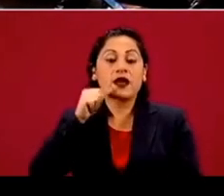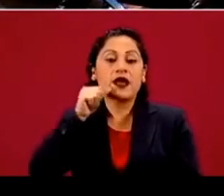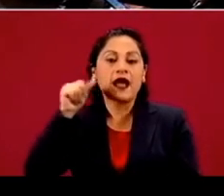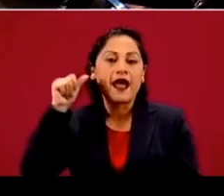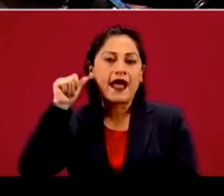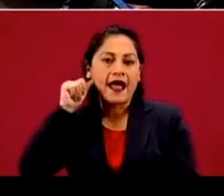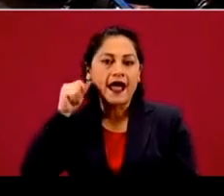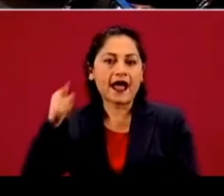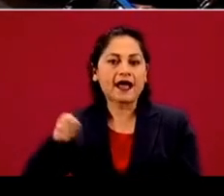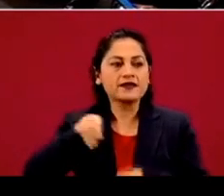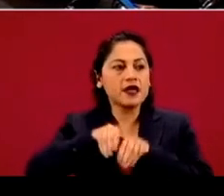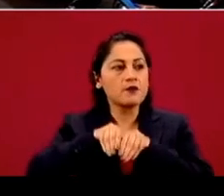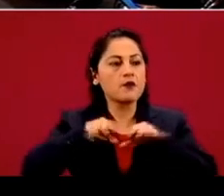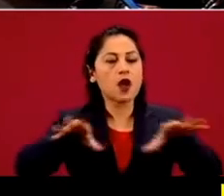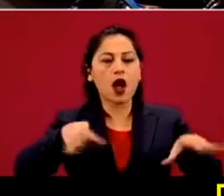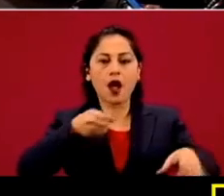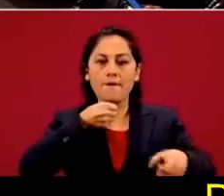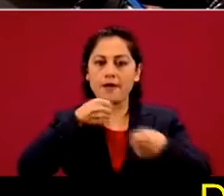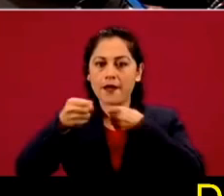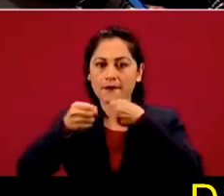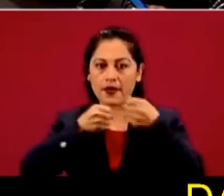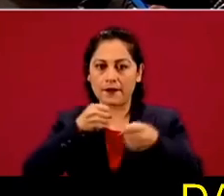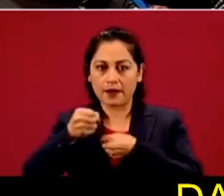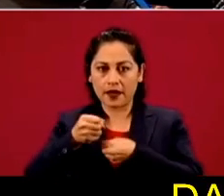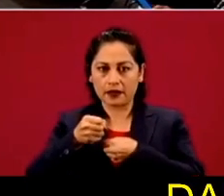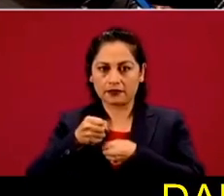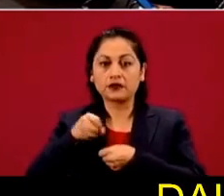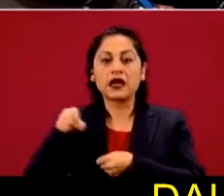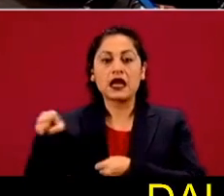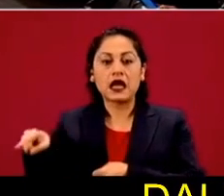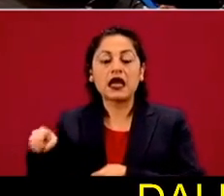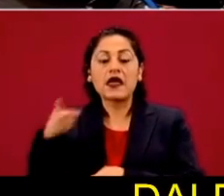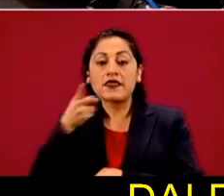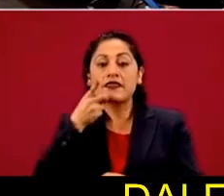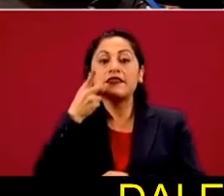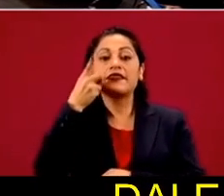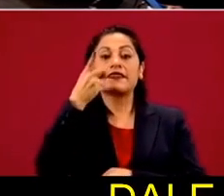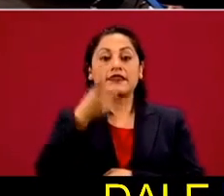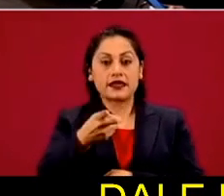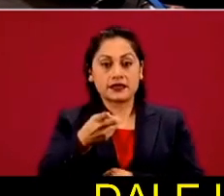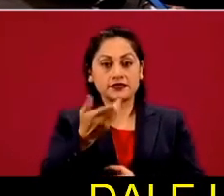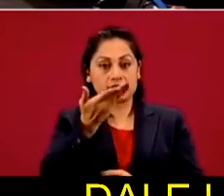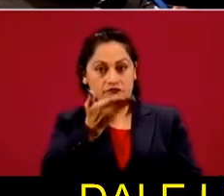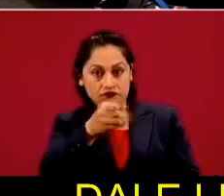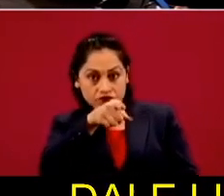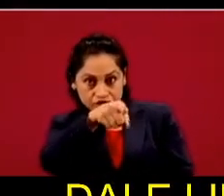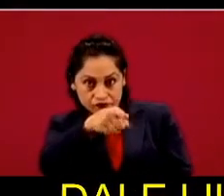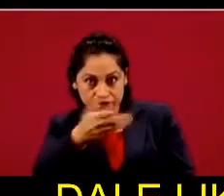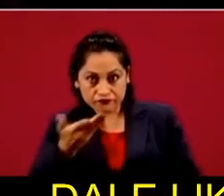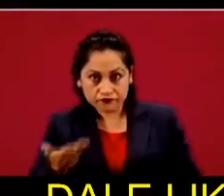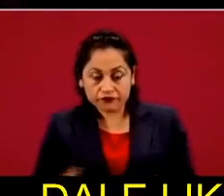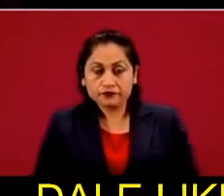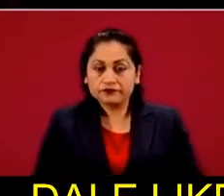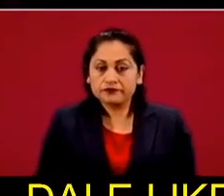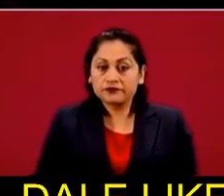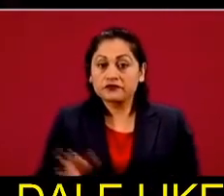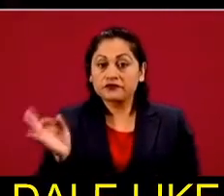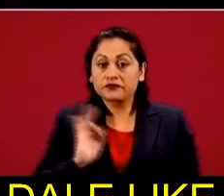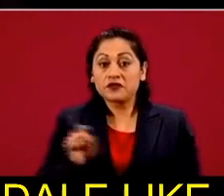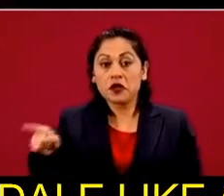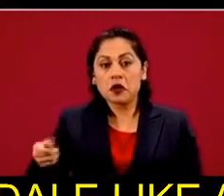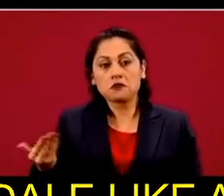eso, donde lo emplaza a usted, que si en 48 horas no atiende sus